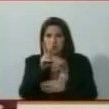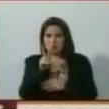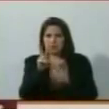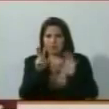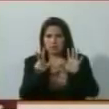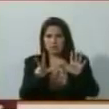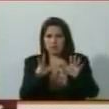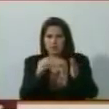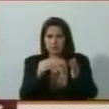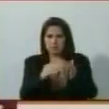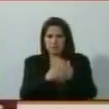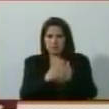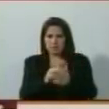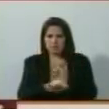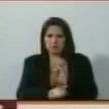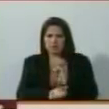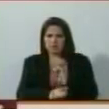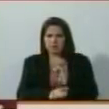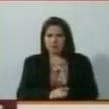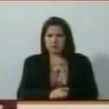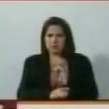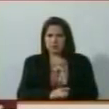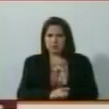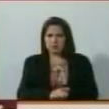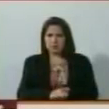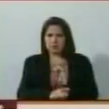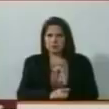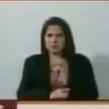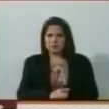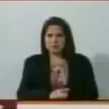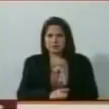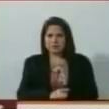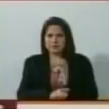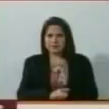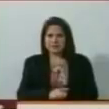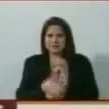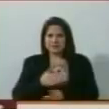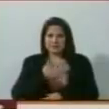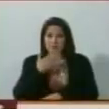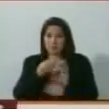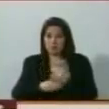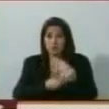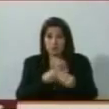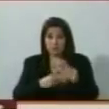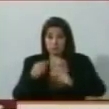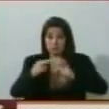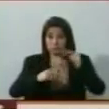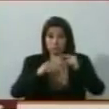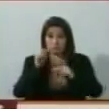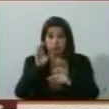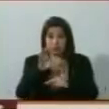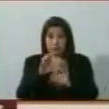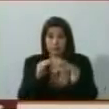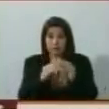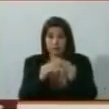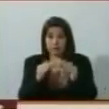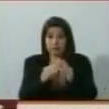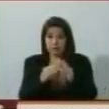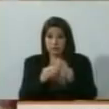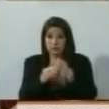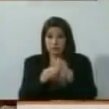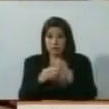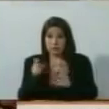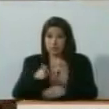2.223.116. Ahorita lo busco el número, 223.000. ¿Podemos seguir construyendo vivienda? Sí. ¿Queremos, necesitamos construir